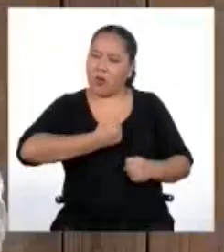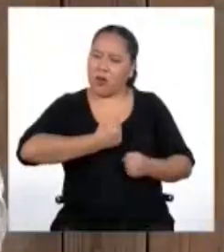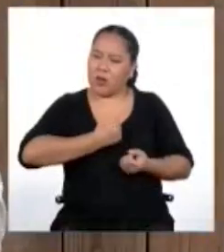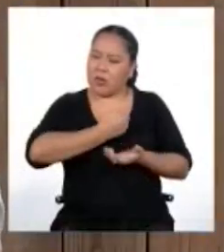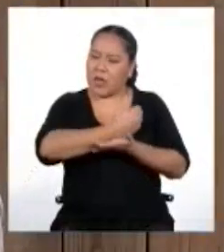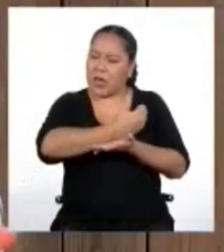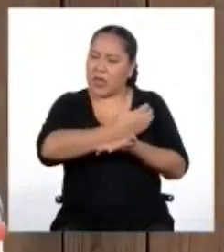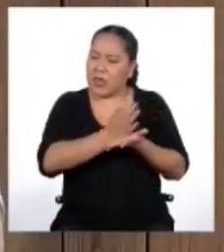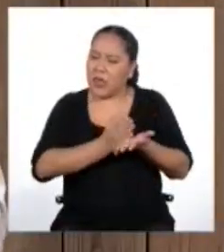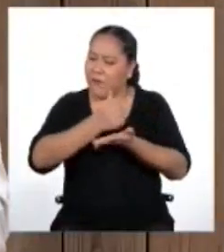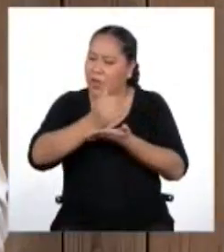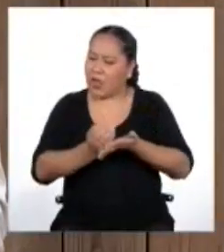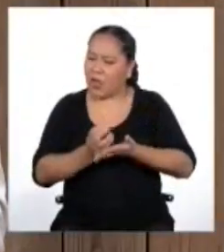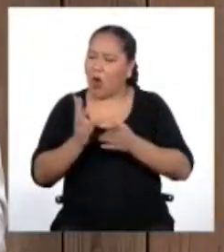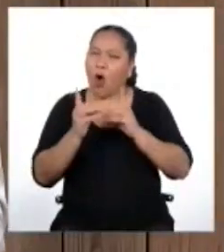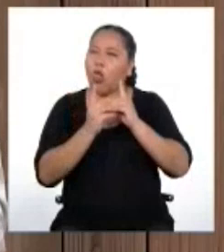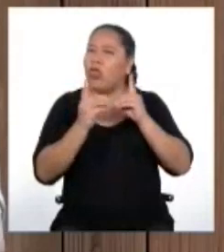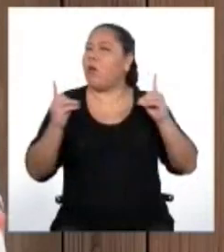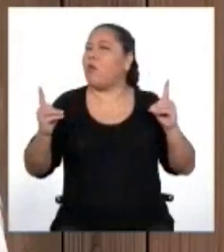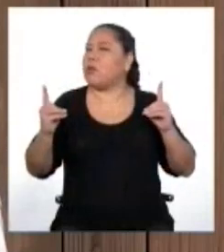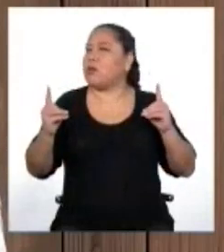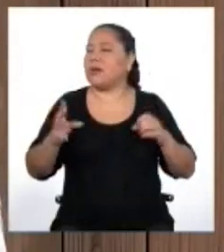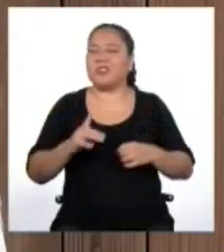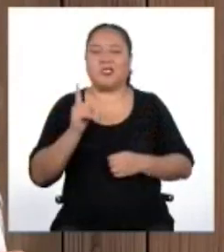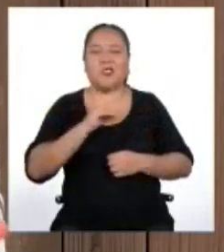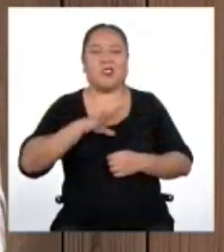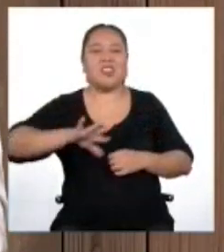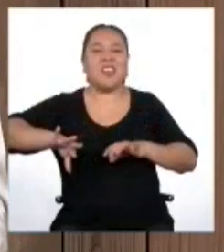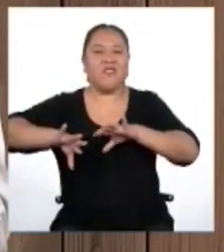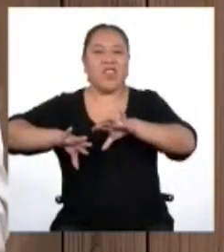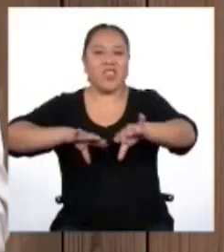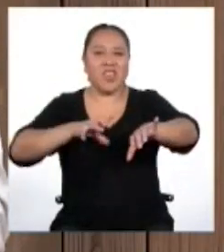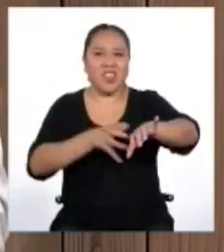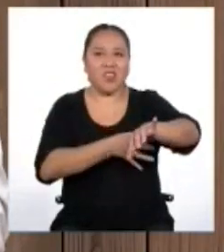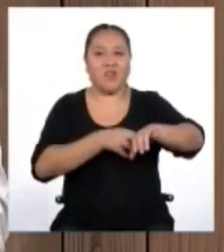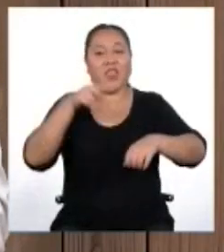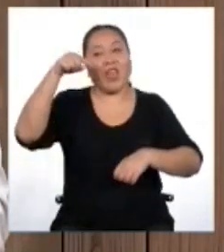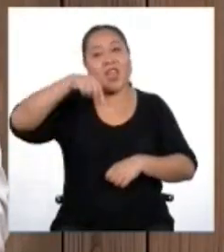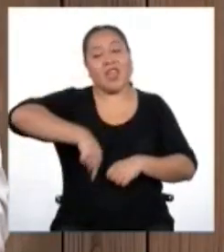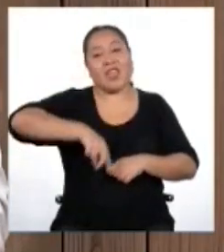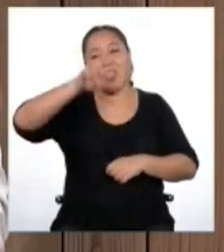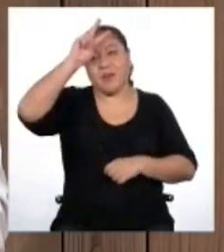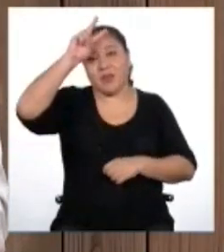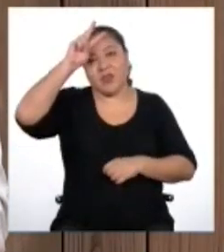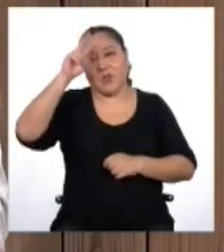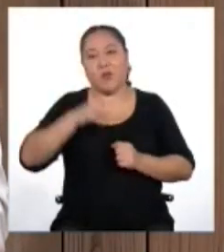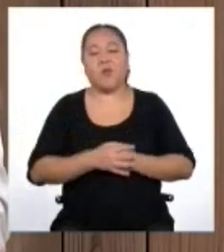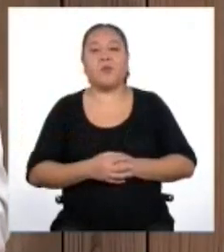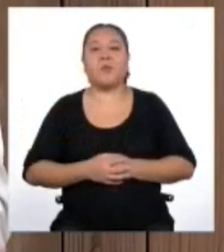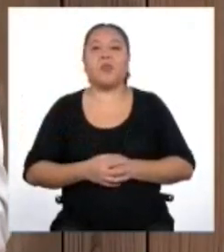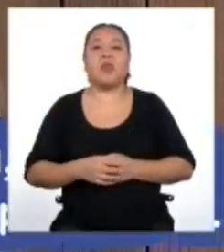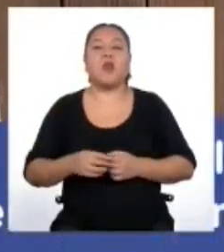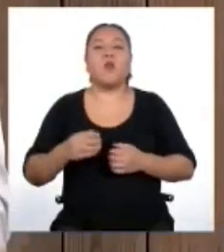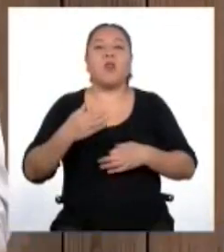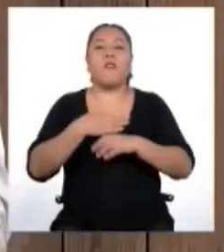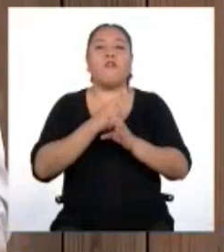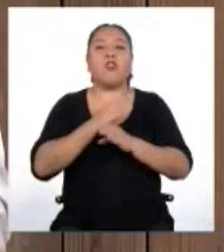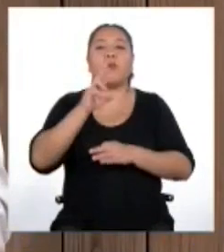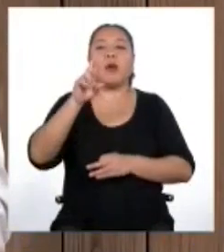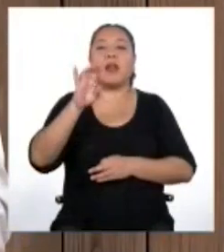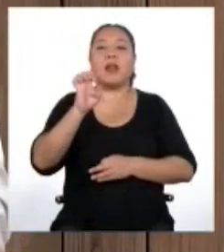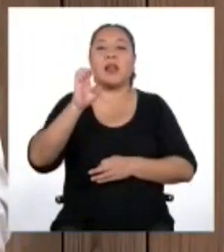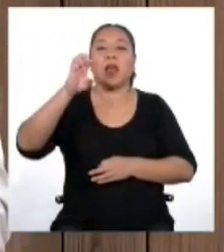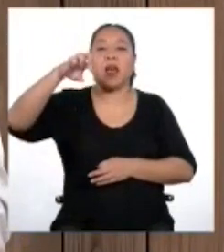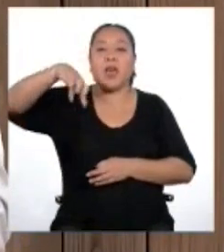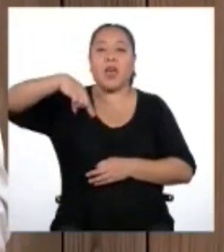divorciado? Me refiero a que está dividido. Aquí en el Perú vivimos en un sistema republicano y